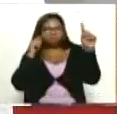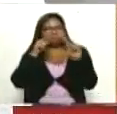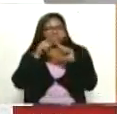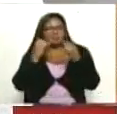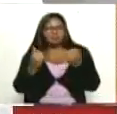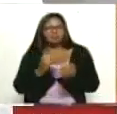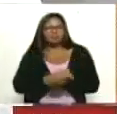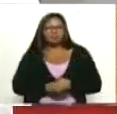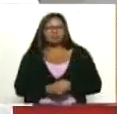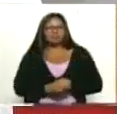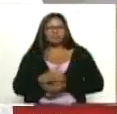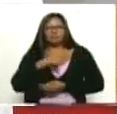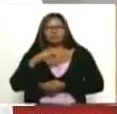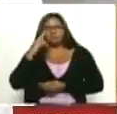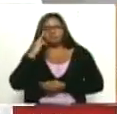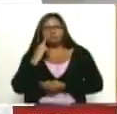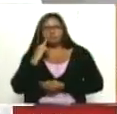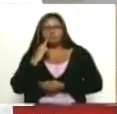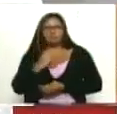a Simón Bolívar,